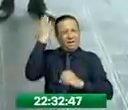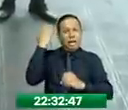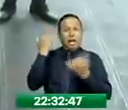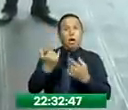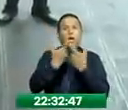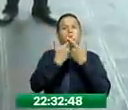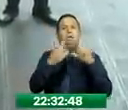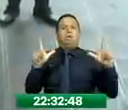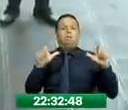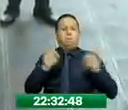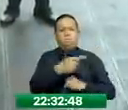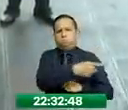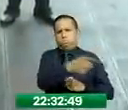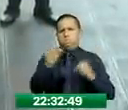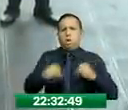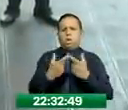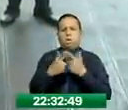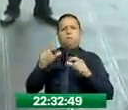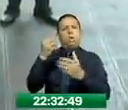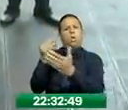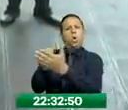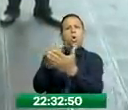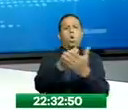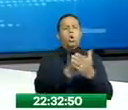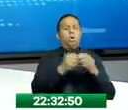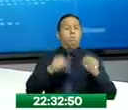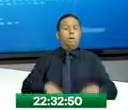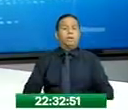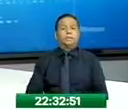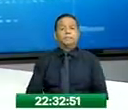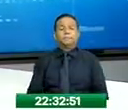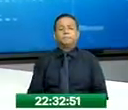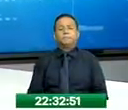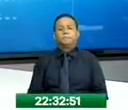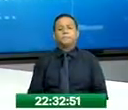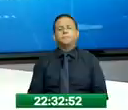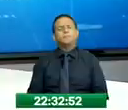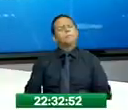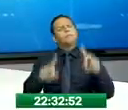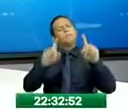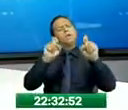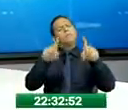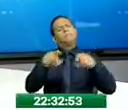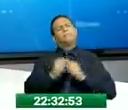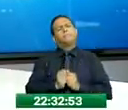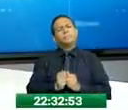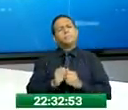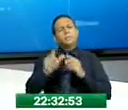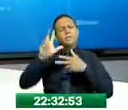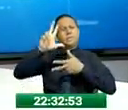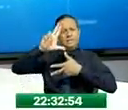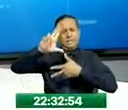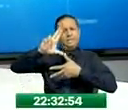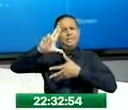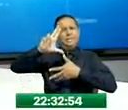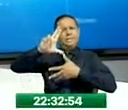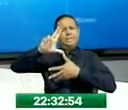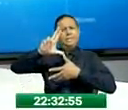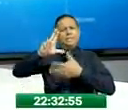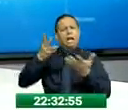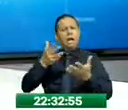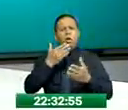informó héctor romero bueno el que sucede en latinoamérica respecto a lakovic 19